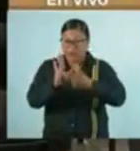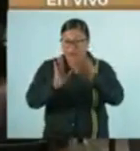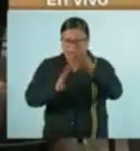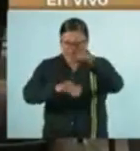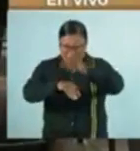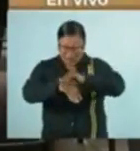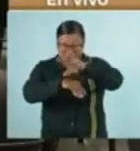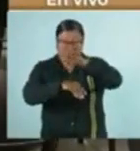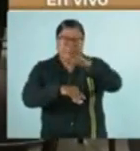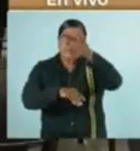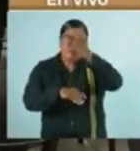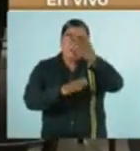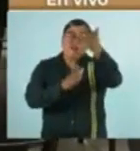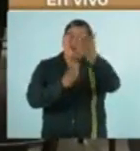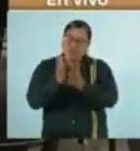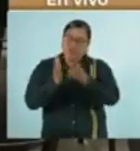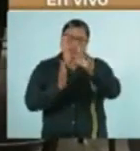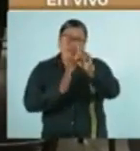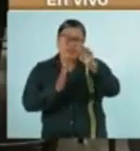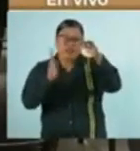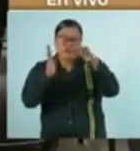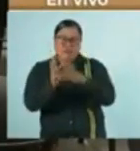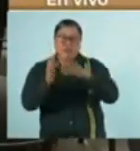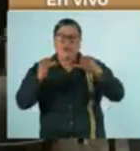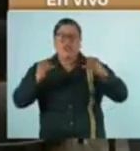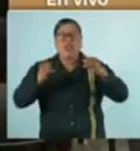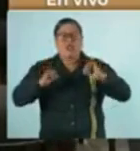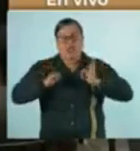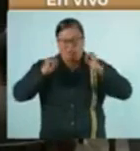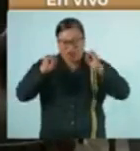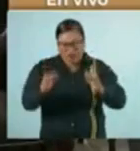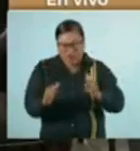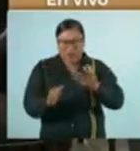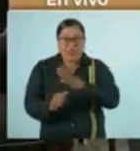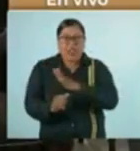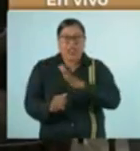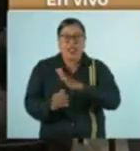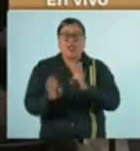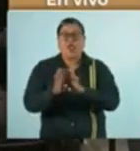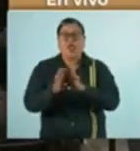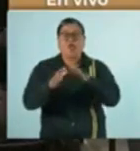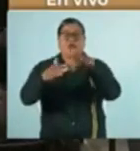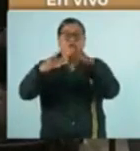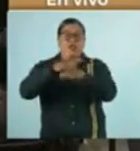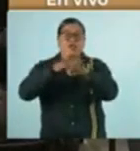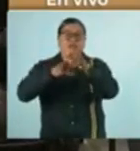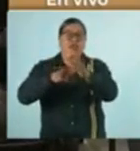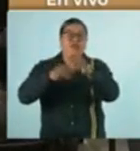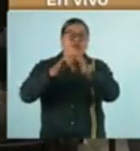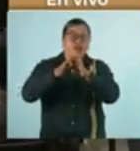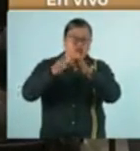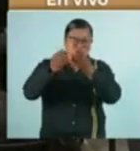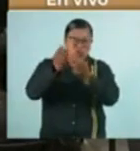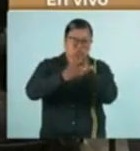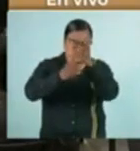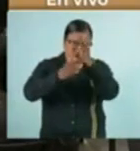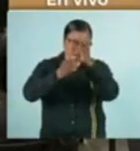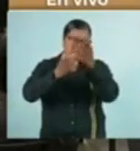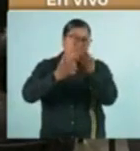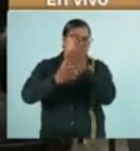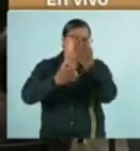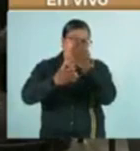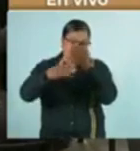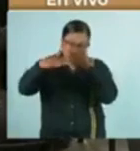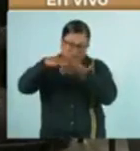pretende incidir en más de 30.000 adolescentes que están ingresando a estos subsistemas de educación, y posteriormente